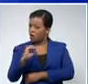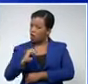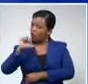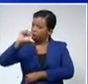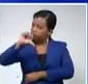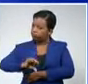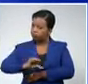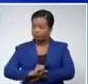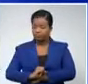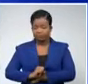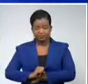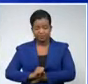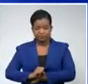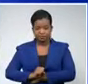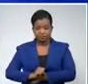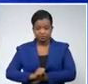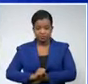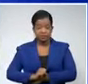Lázaro,